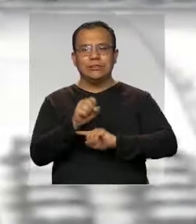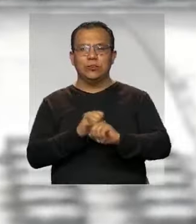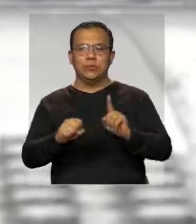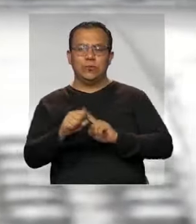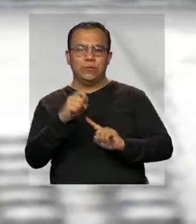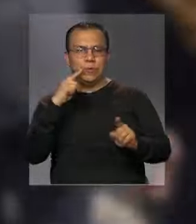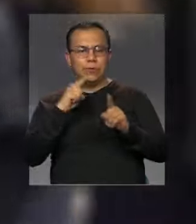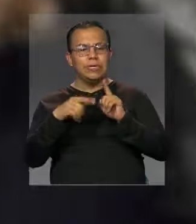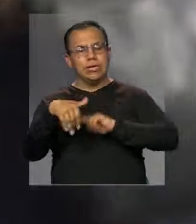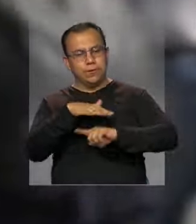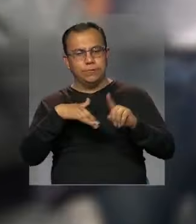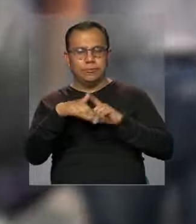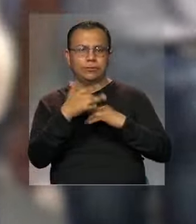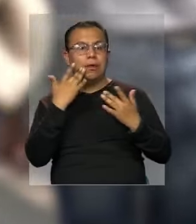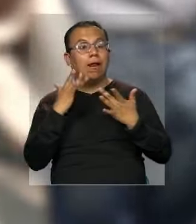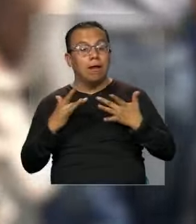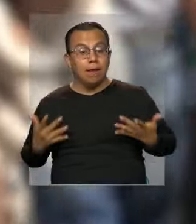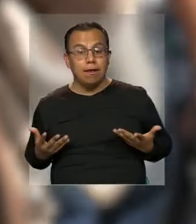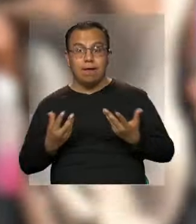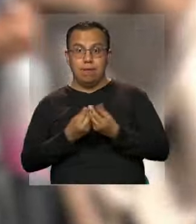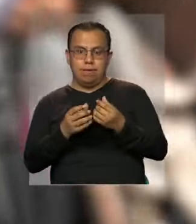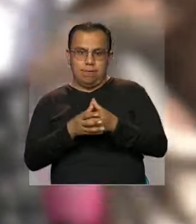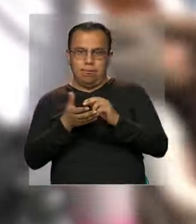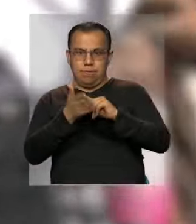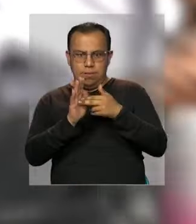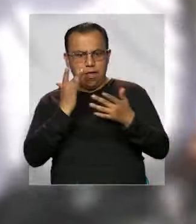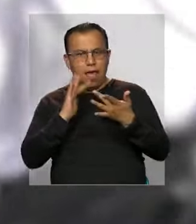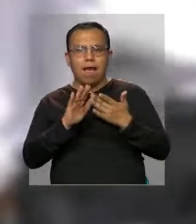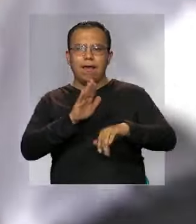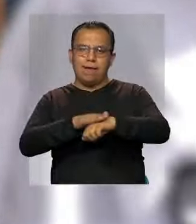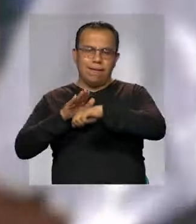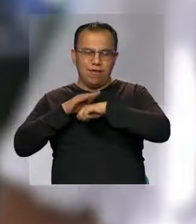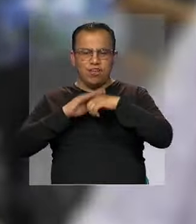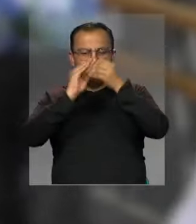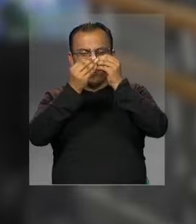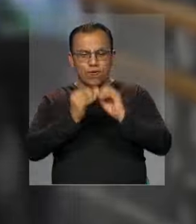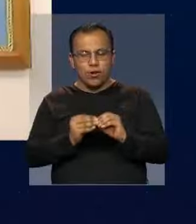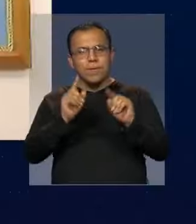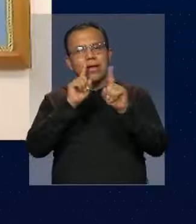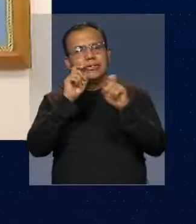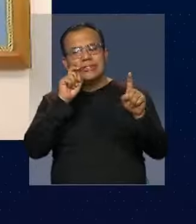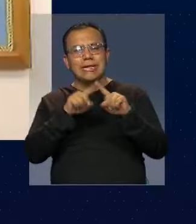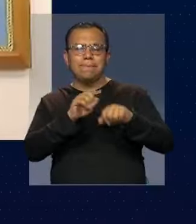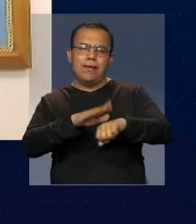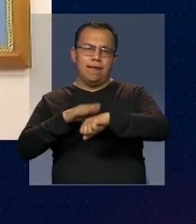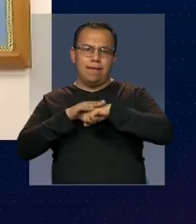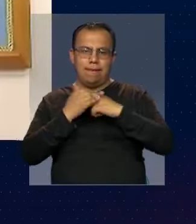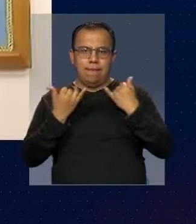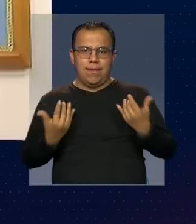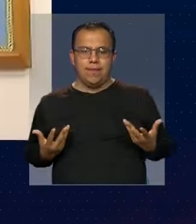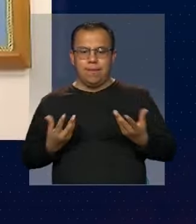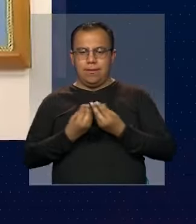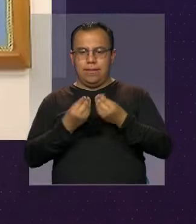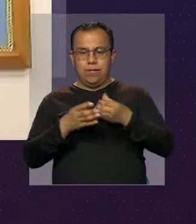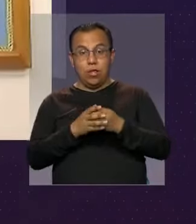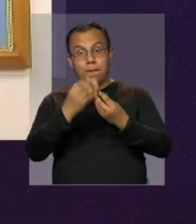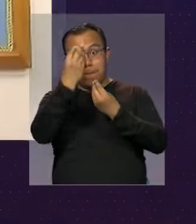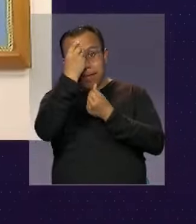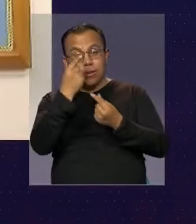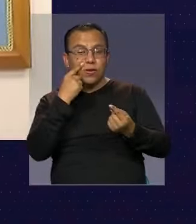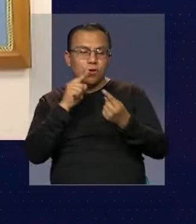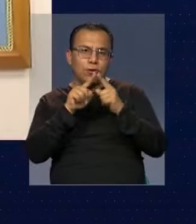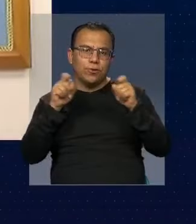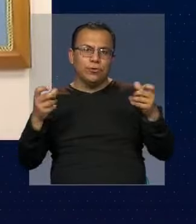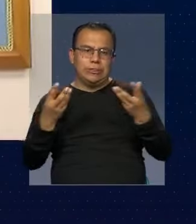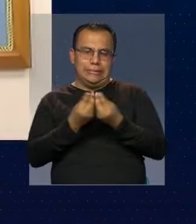y contextuales que de alguna u otra manera nos dicen que esas son formas a través de las cuales generalmente los varones asumimos